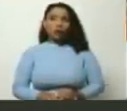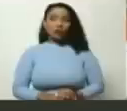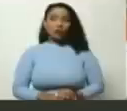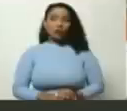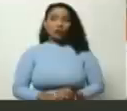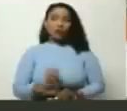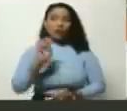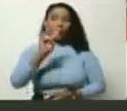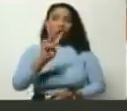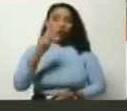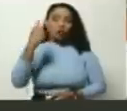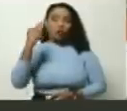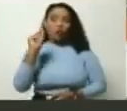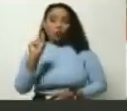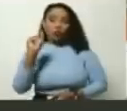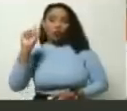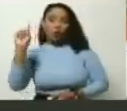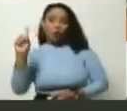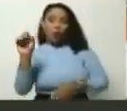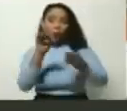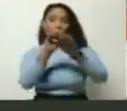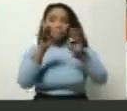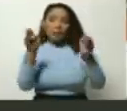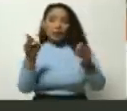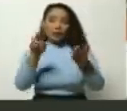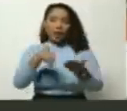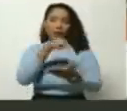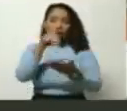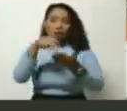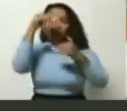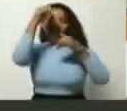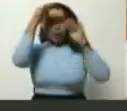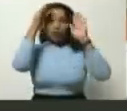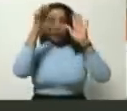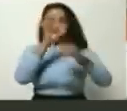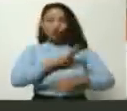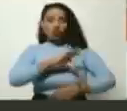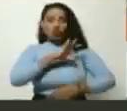2.1. Mesa Nacional de Atención Social.